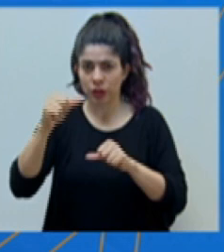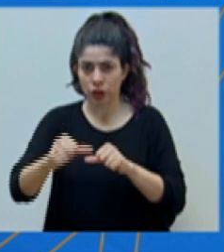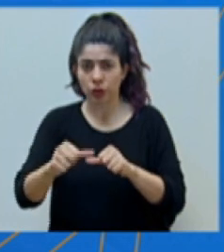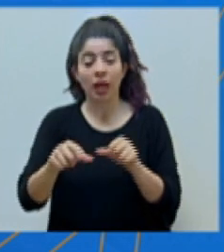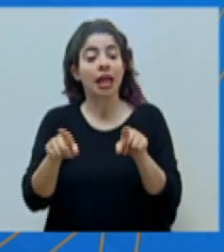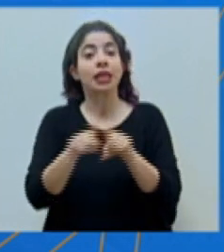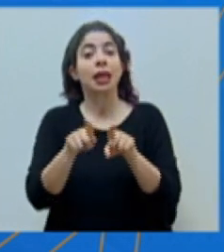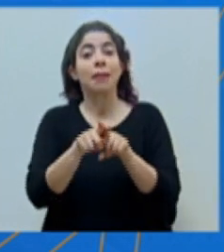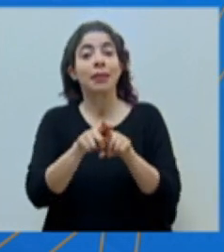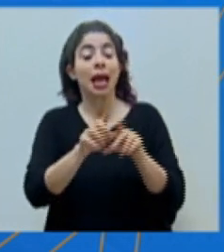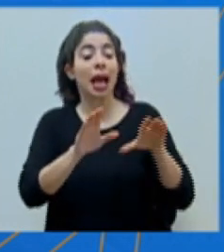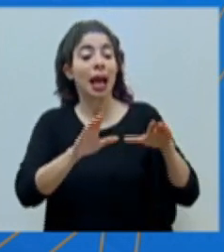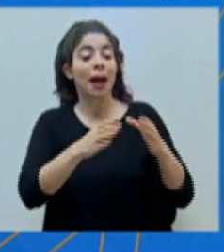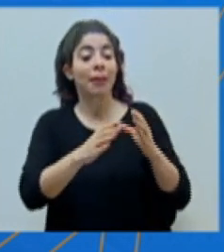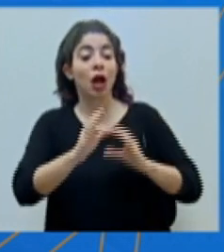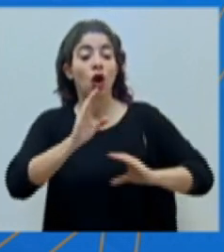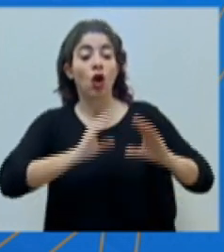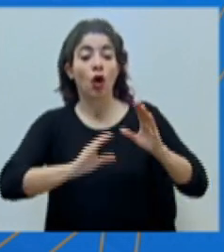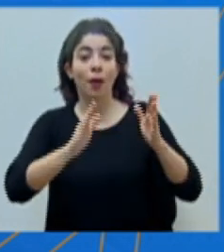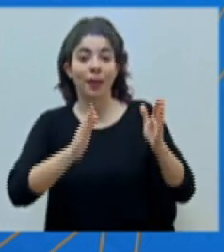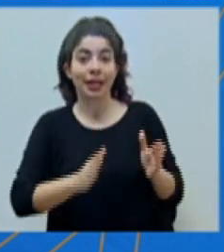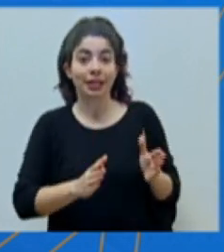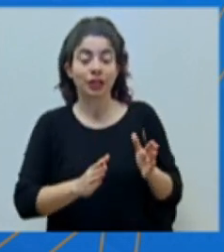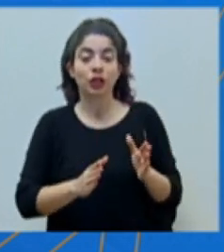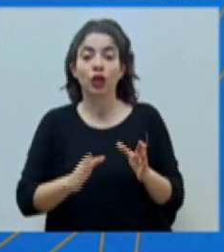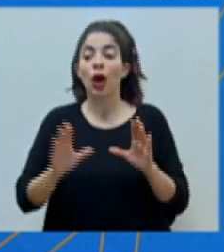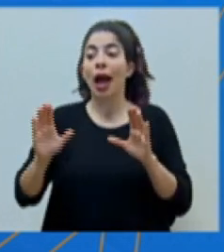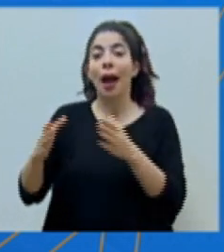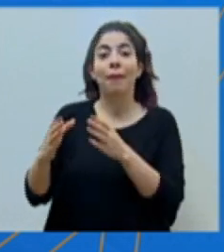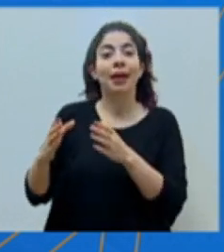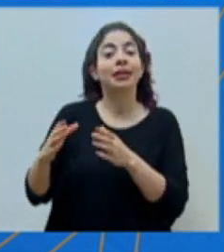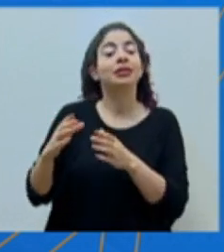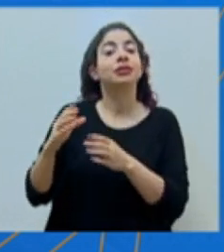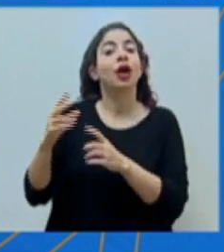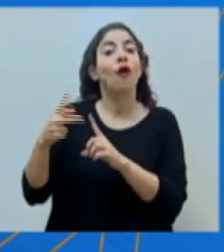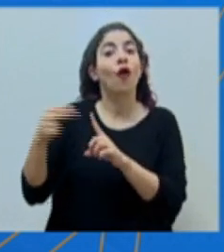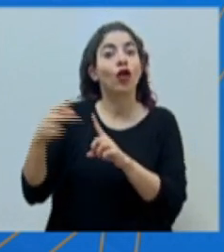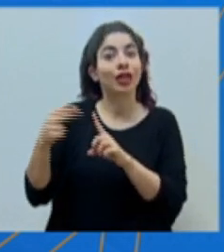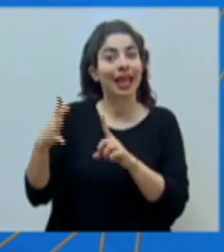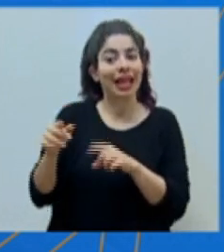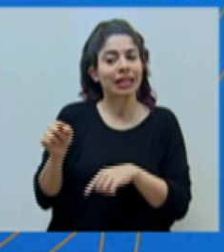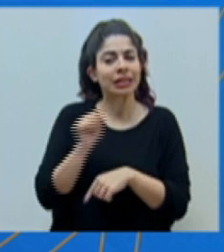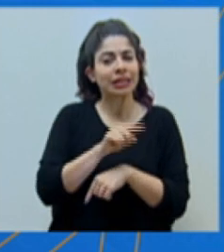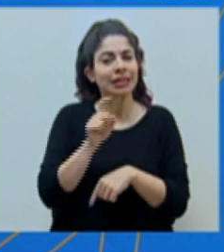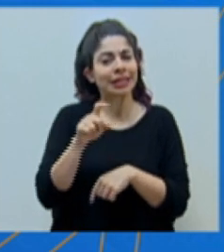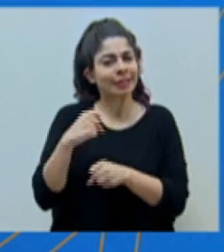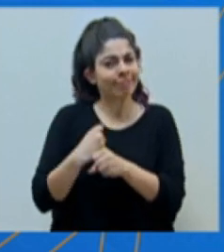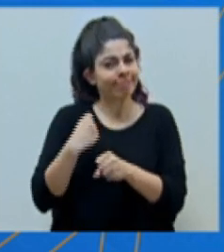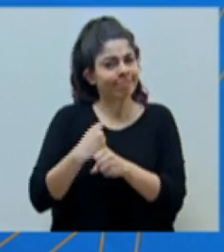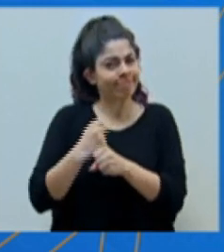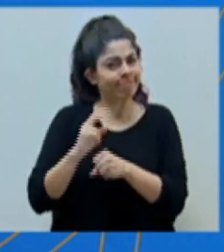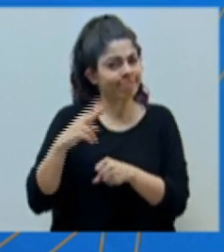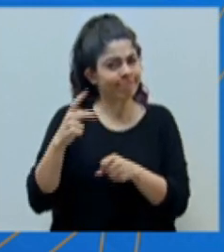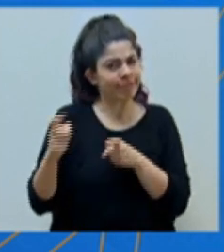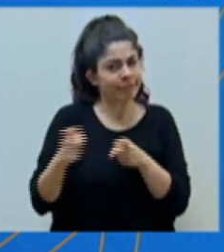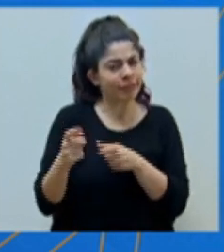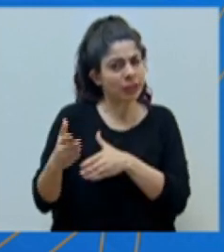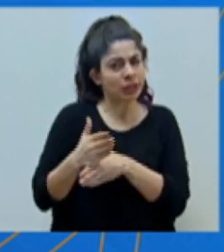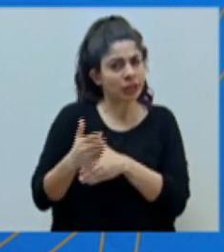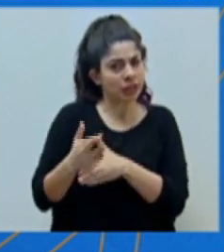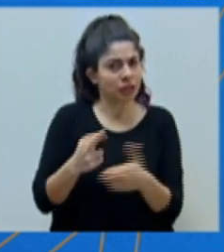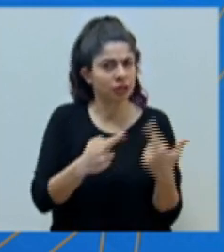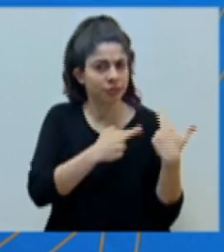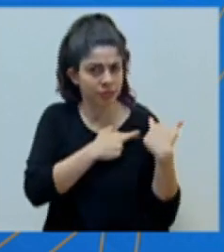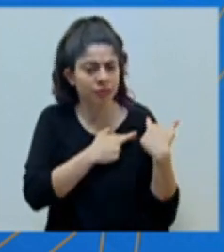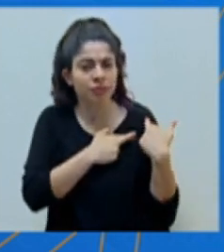a las cámaras de comercio, las cámaras hoteleras, para que sigamos trabajando fuertemente en el modelo de gestión compartida, pero